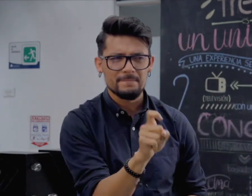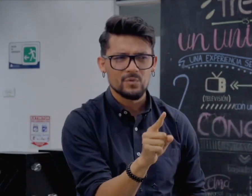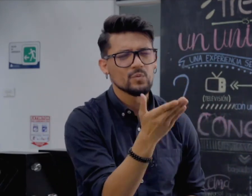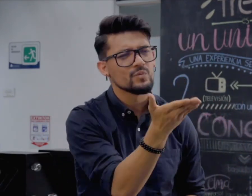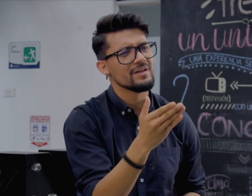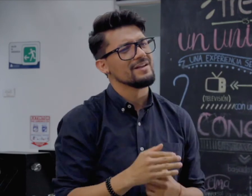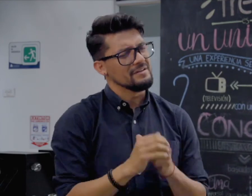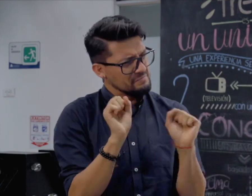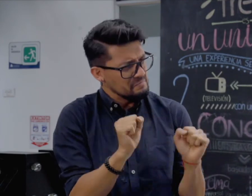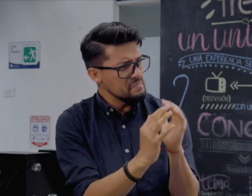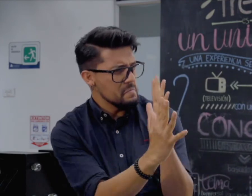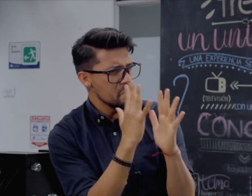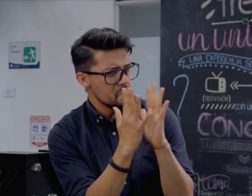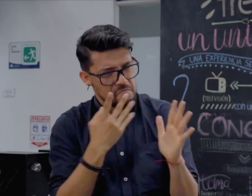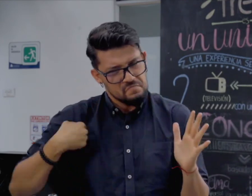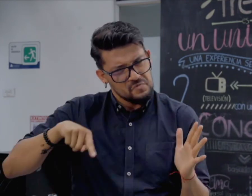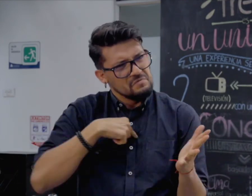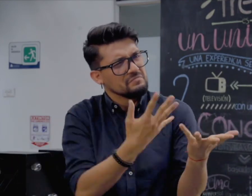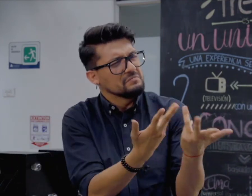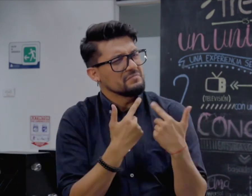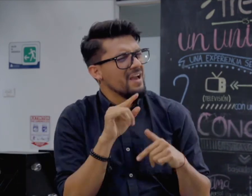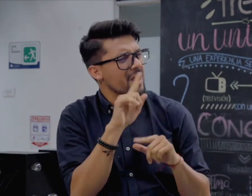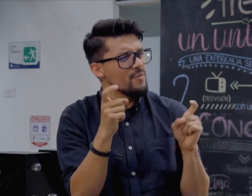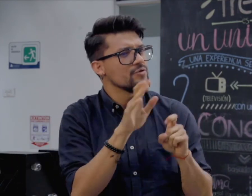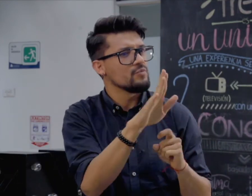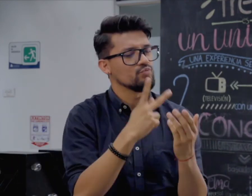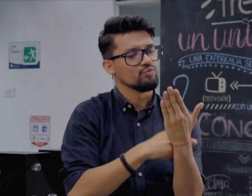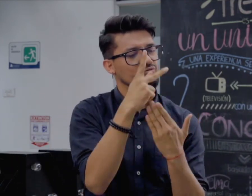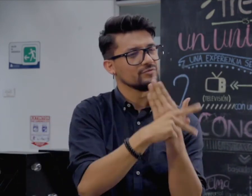contar un poco de ese gran proyecto?